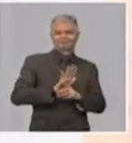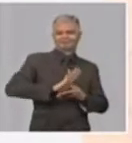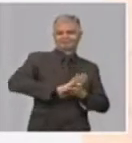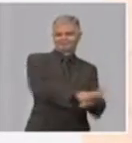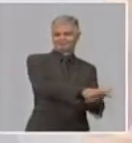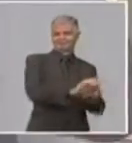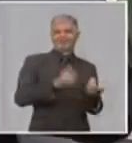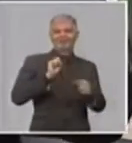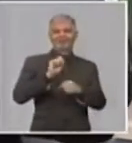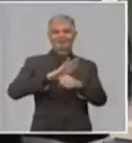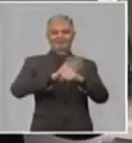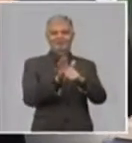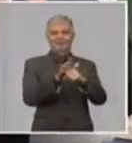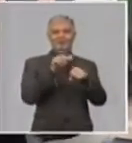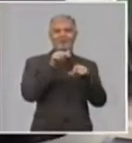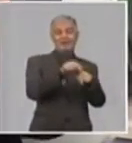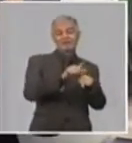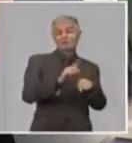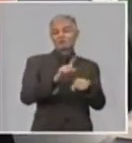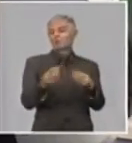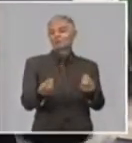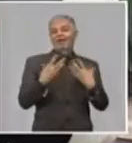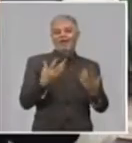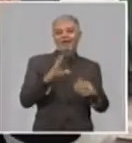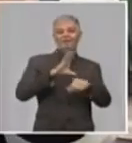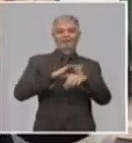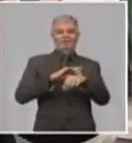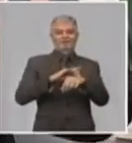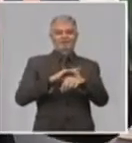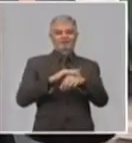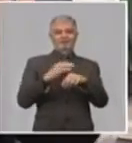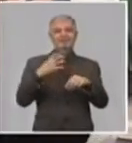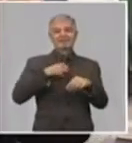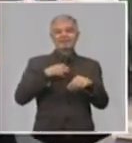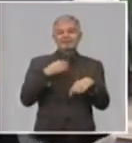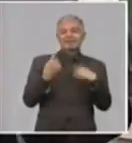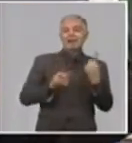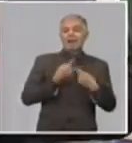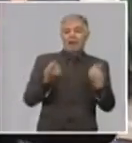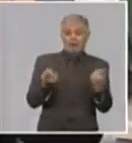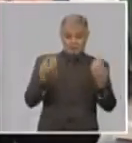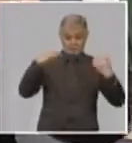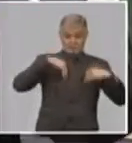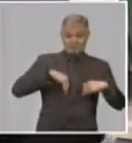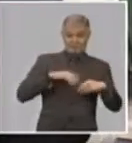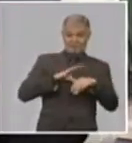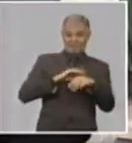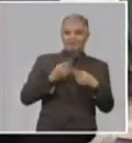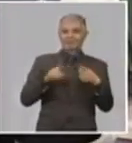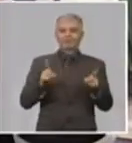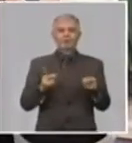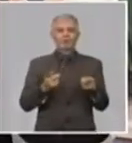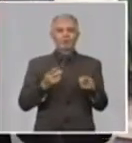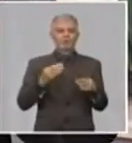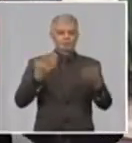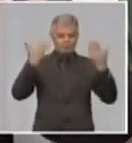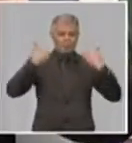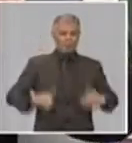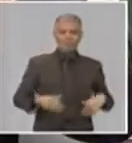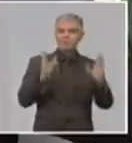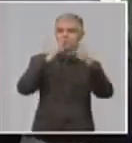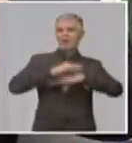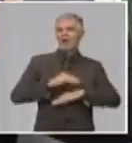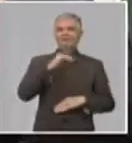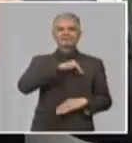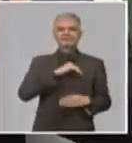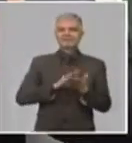Y por lo tanto, parte de lo que necesitamos hacer es tratar de entender cómo es que esos asintomáticos lo hacen,